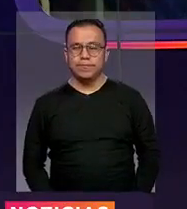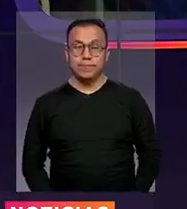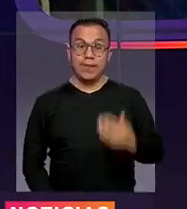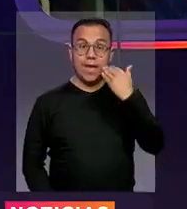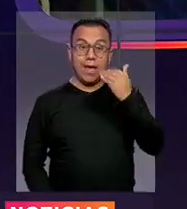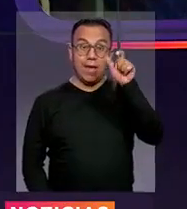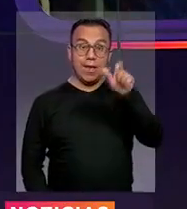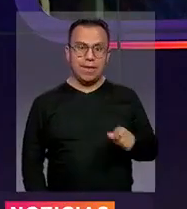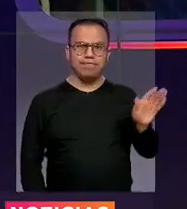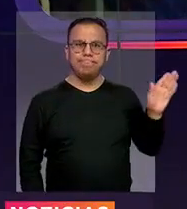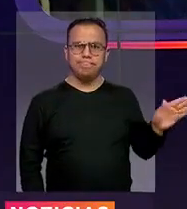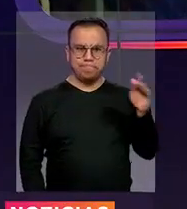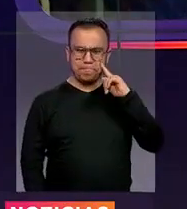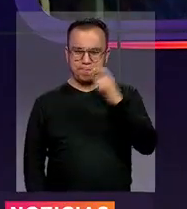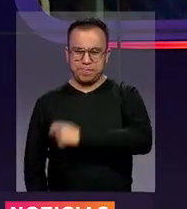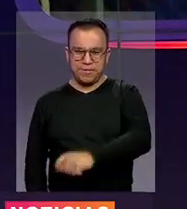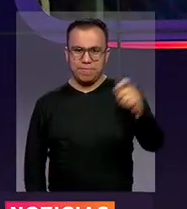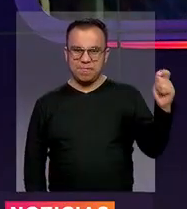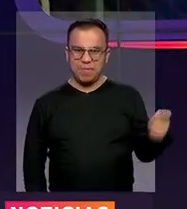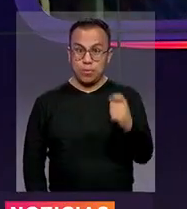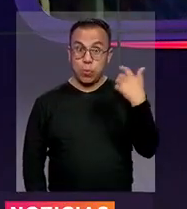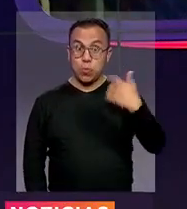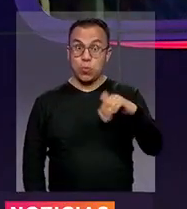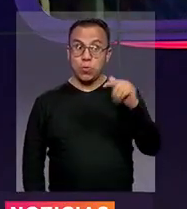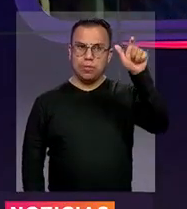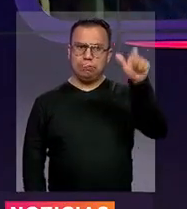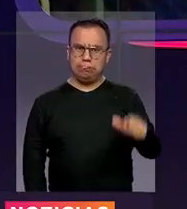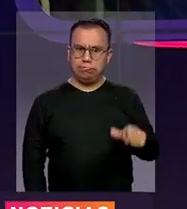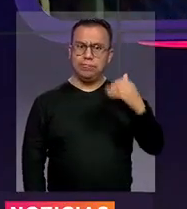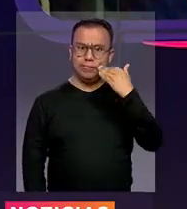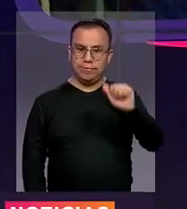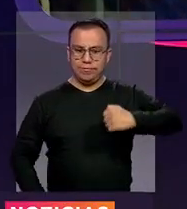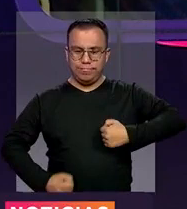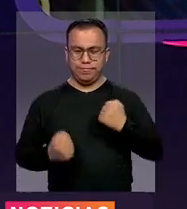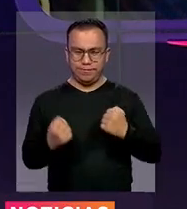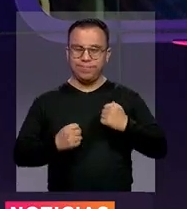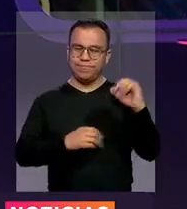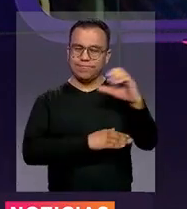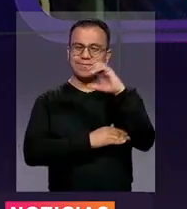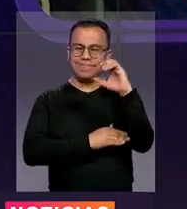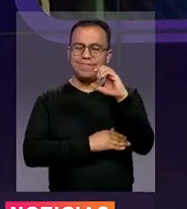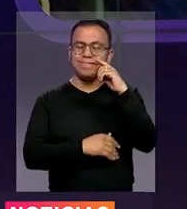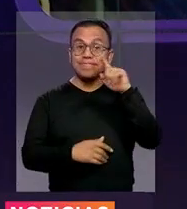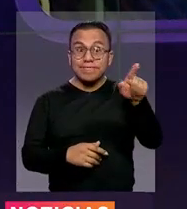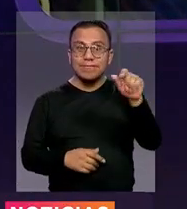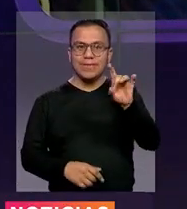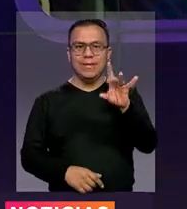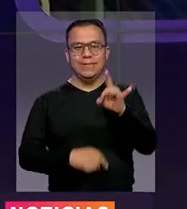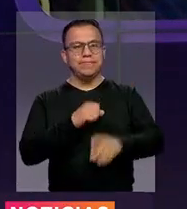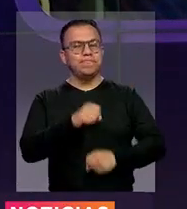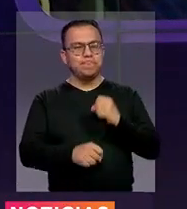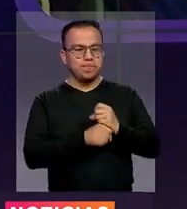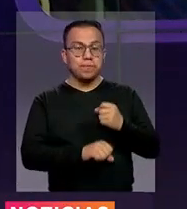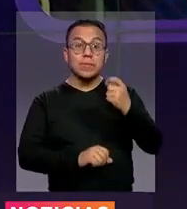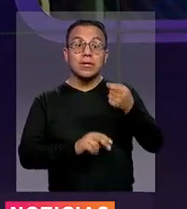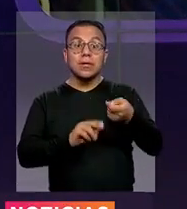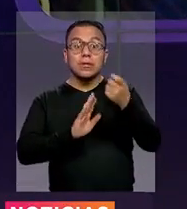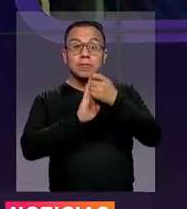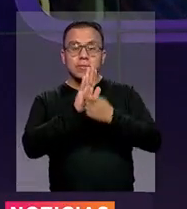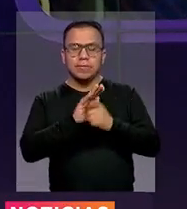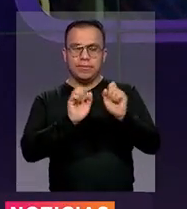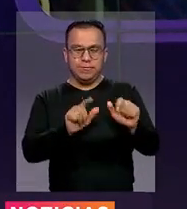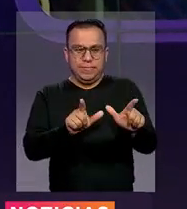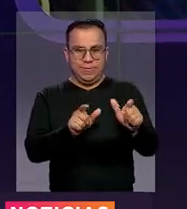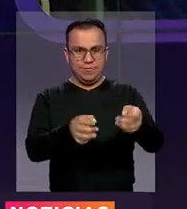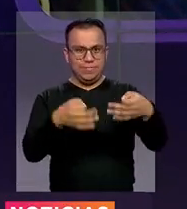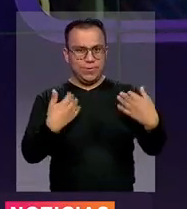Valentina Medioreal se ha convertido en una de las promesas del tenis, no solo de Bogotá, sino del país. La jugadora de 15 años sumó 6 títulos en